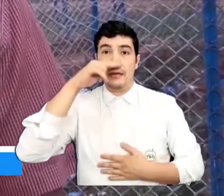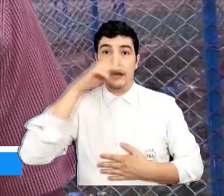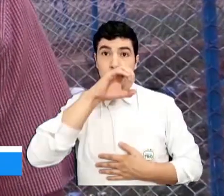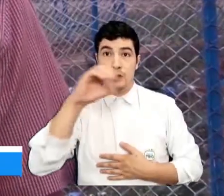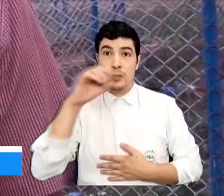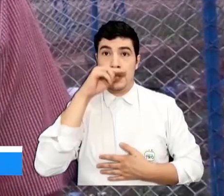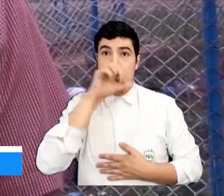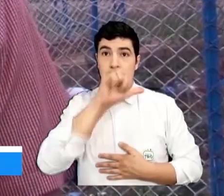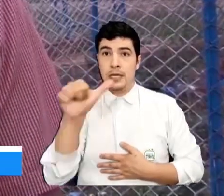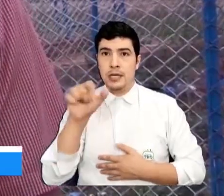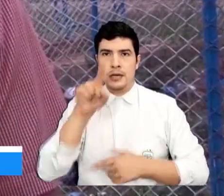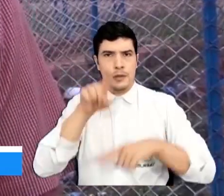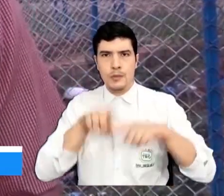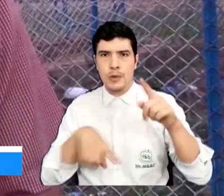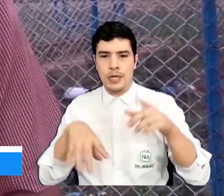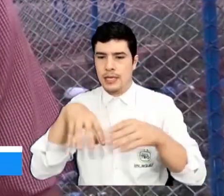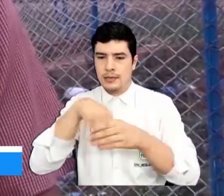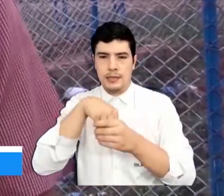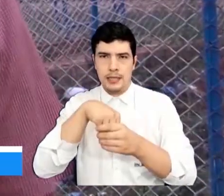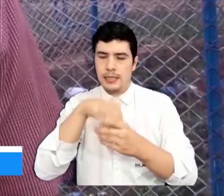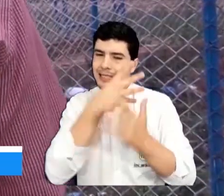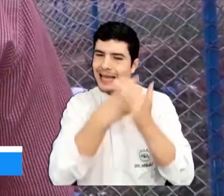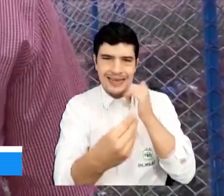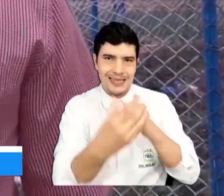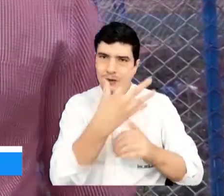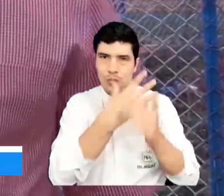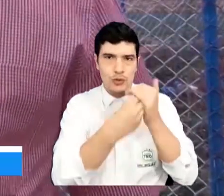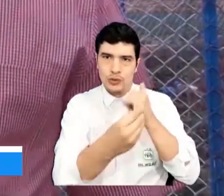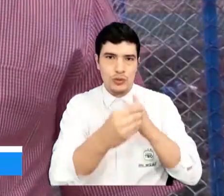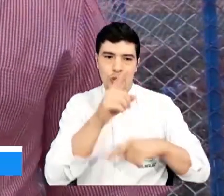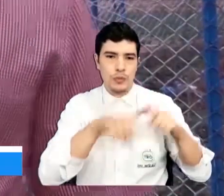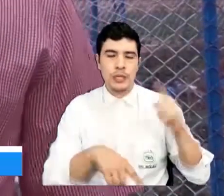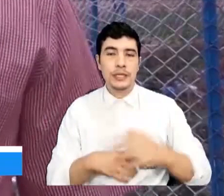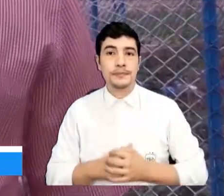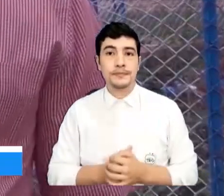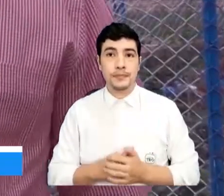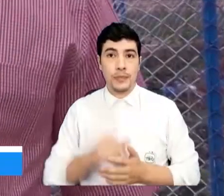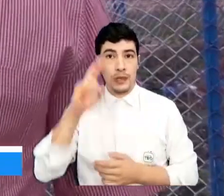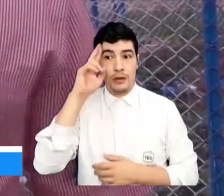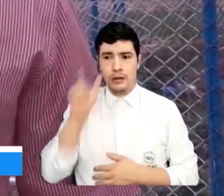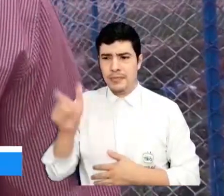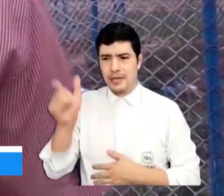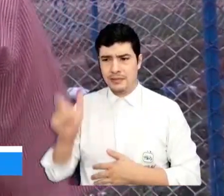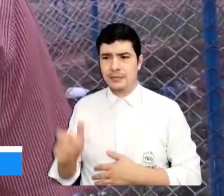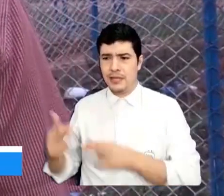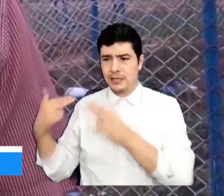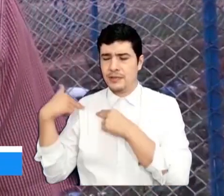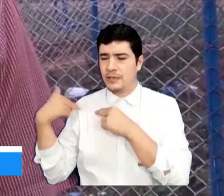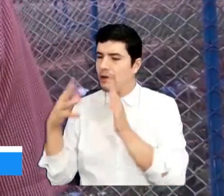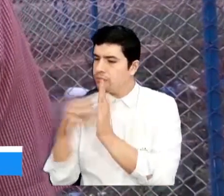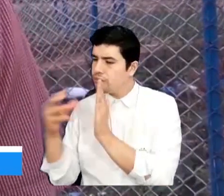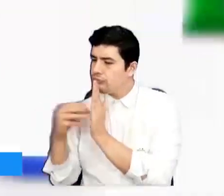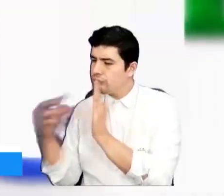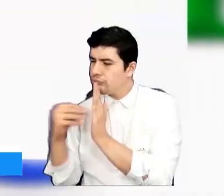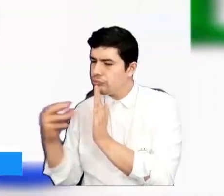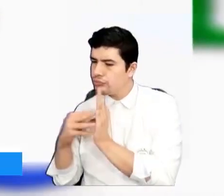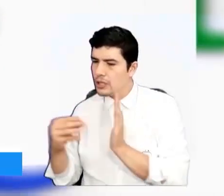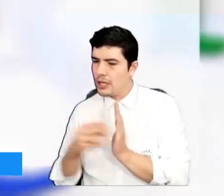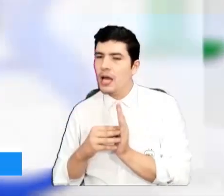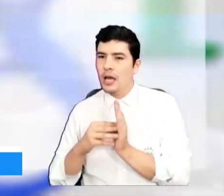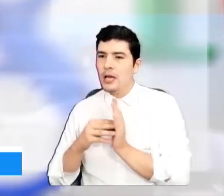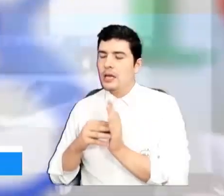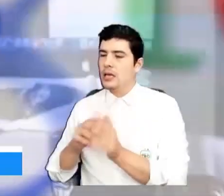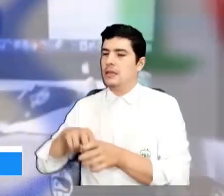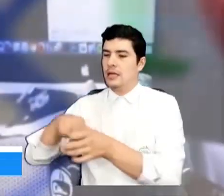veredas, los diferentes talleres, cuestionarios y todo el material impreso.